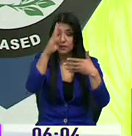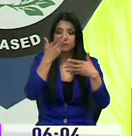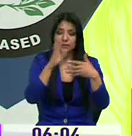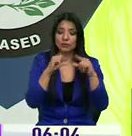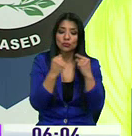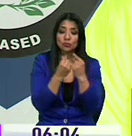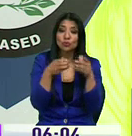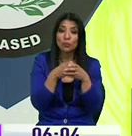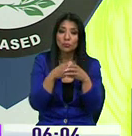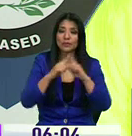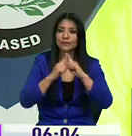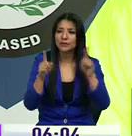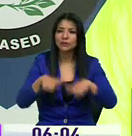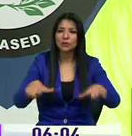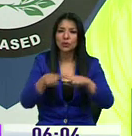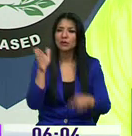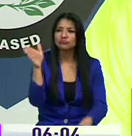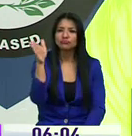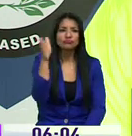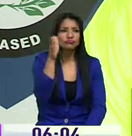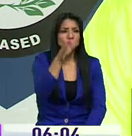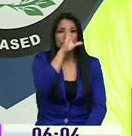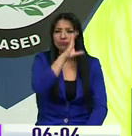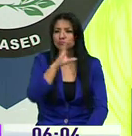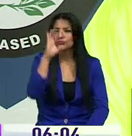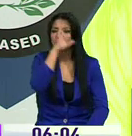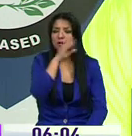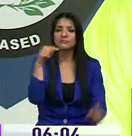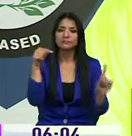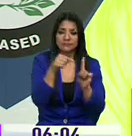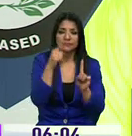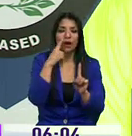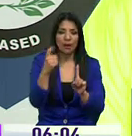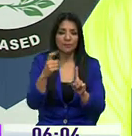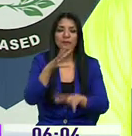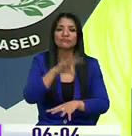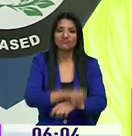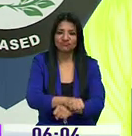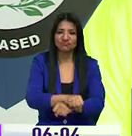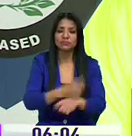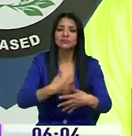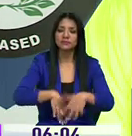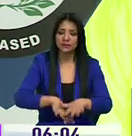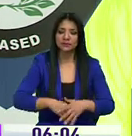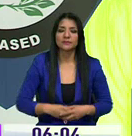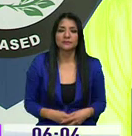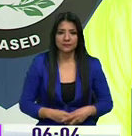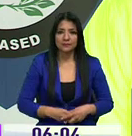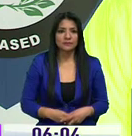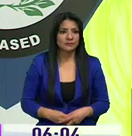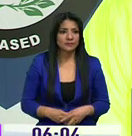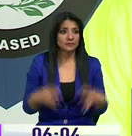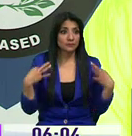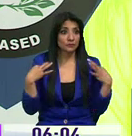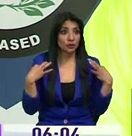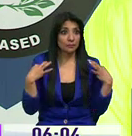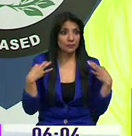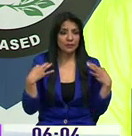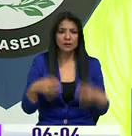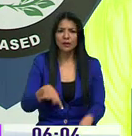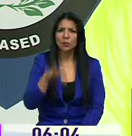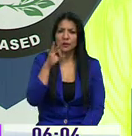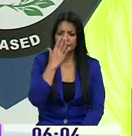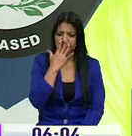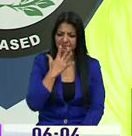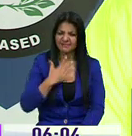por diferentes sectores es así que se produce la detención del presunto autor se encuentra las prendas de vestir con mácula de color